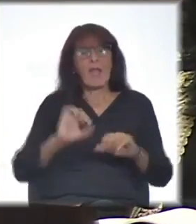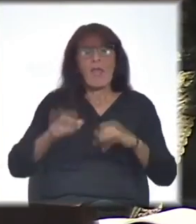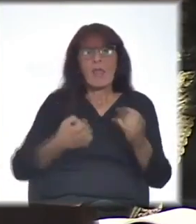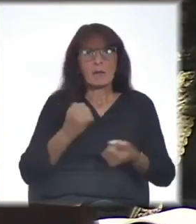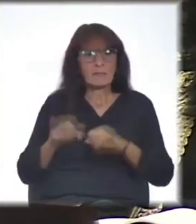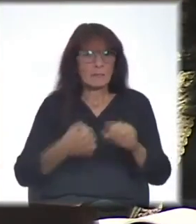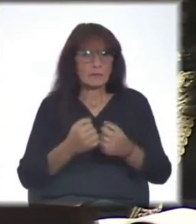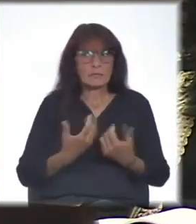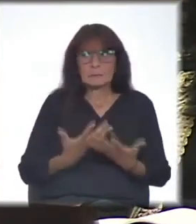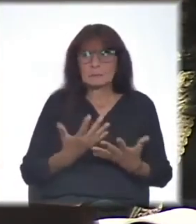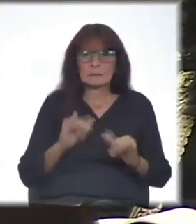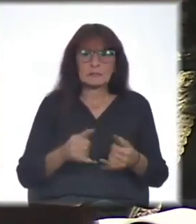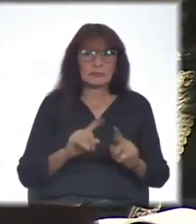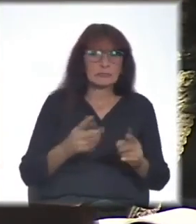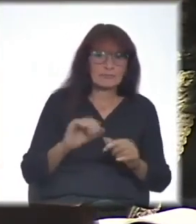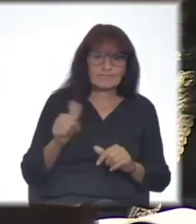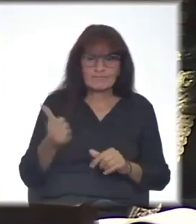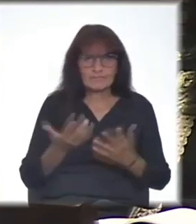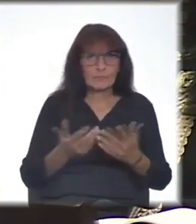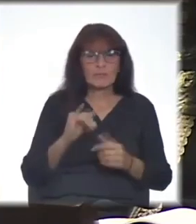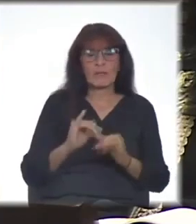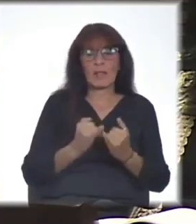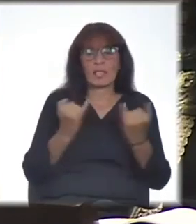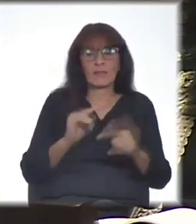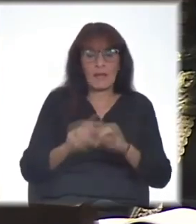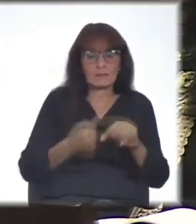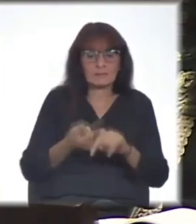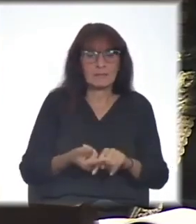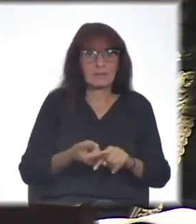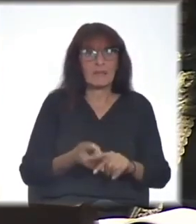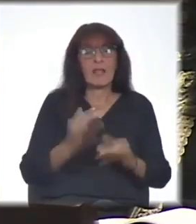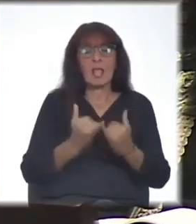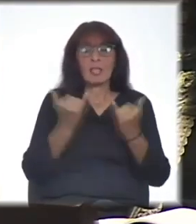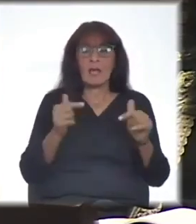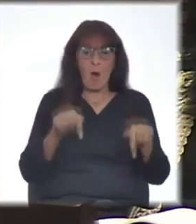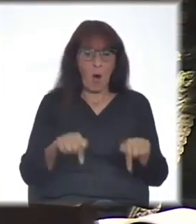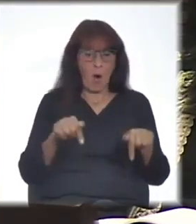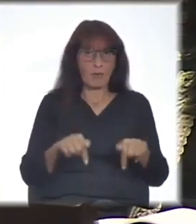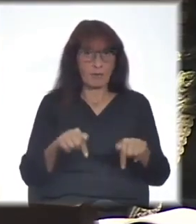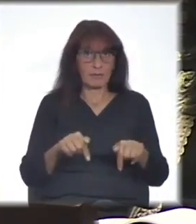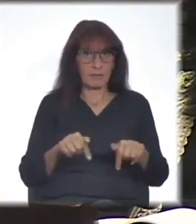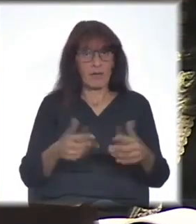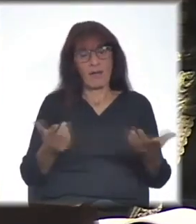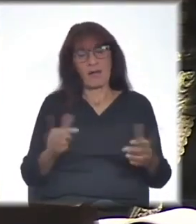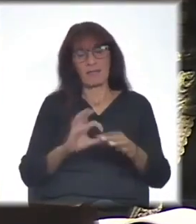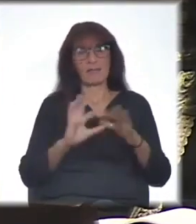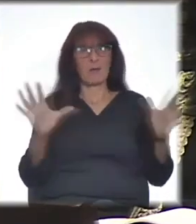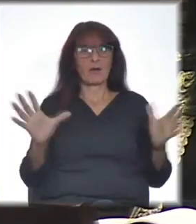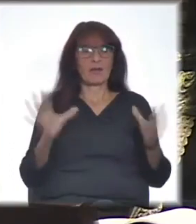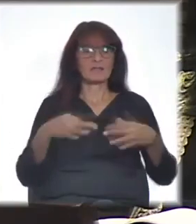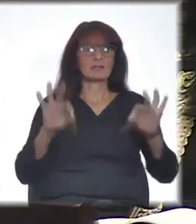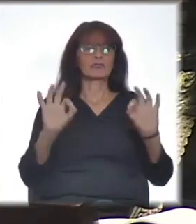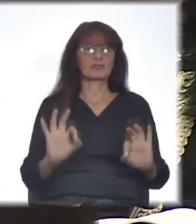todo lo que estaba en juego y el día después. Y el día de hoy, al que llegamos a una democracia total